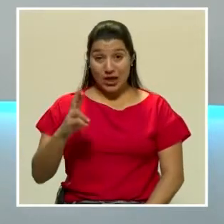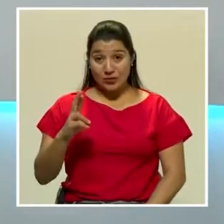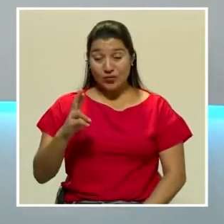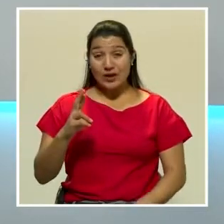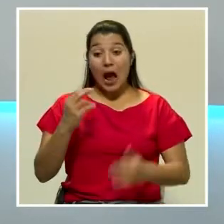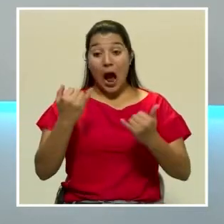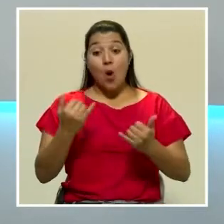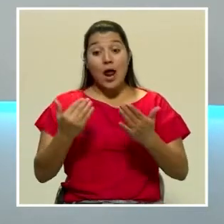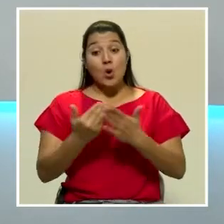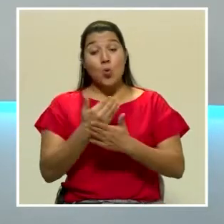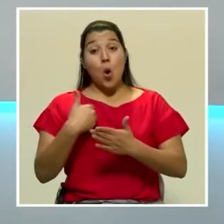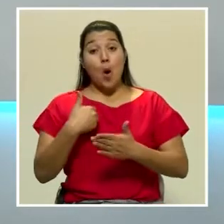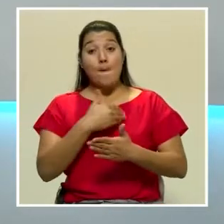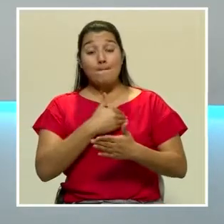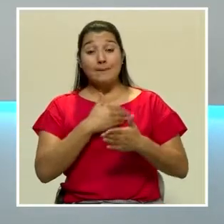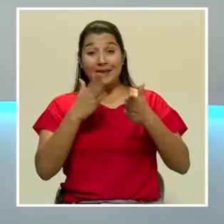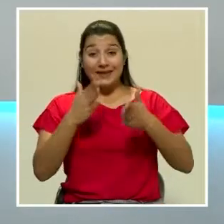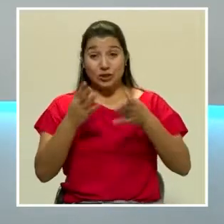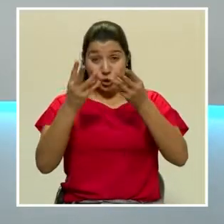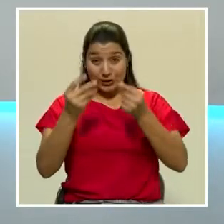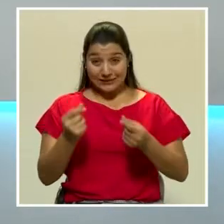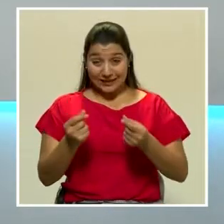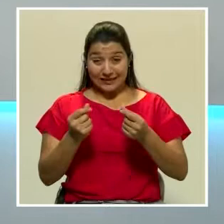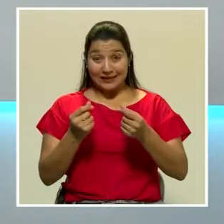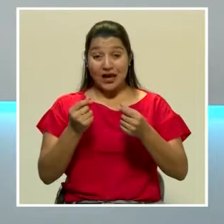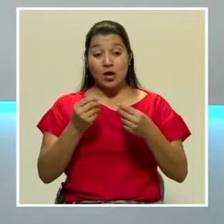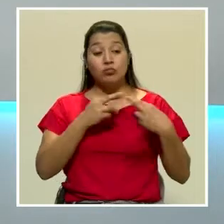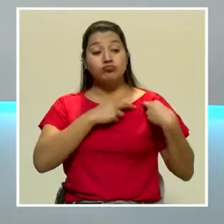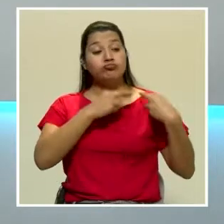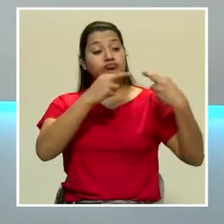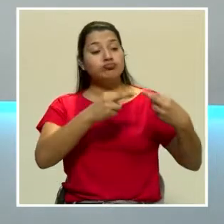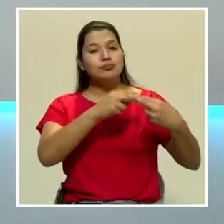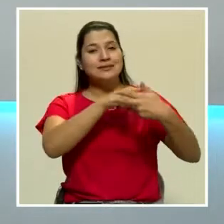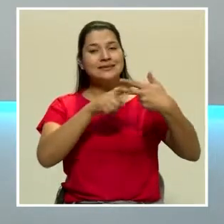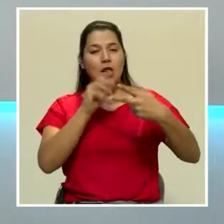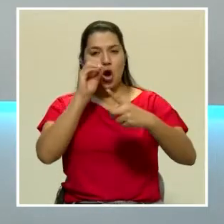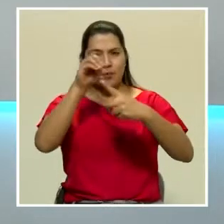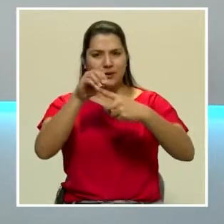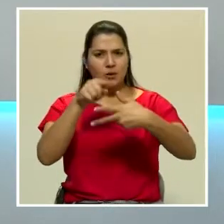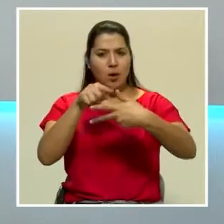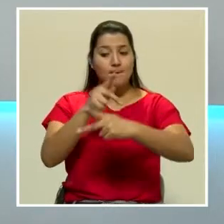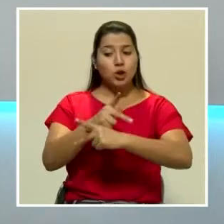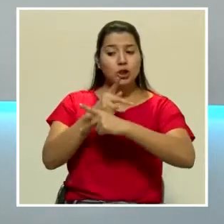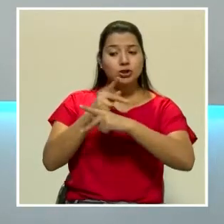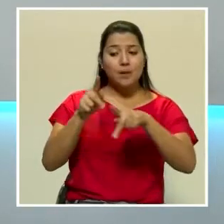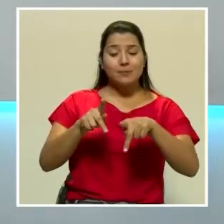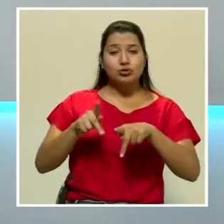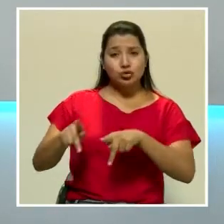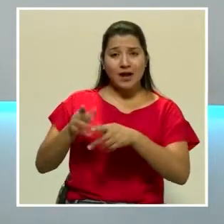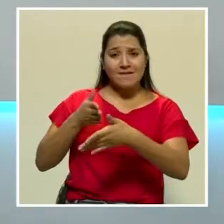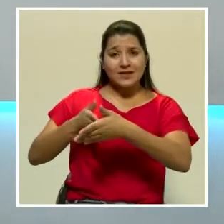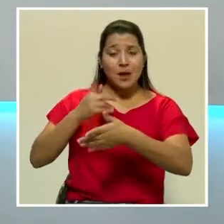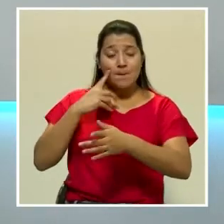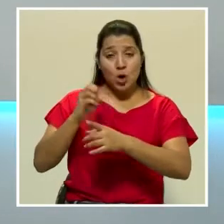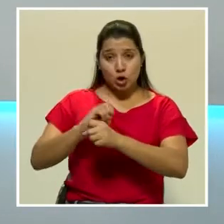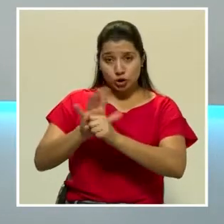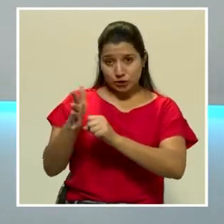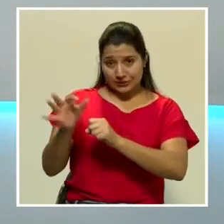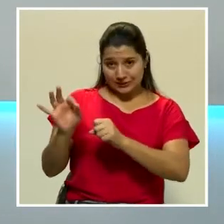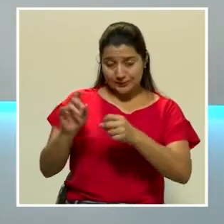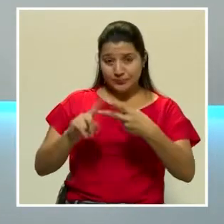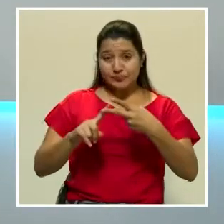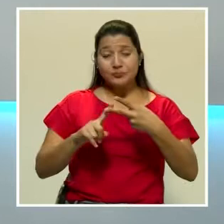nuevo ministro de Hacienda 3 objetivos prioritarios. Uno de ellos es la protección de los afectados por la pandemia, la contención del gasto y